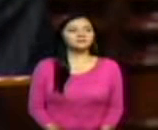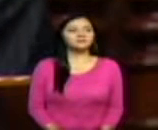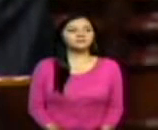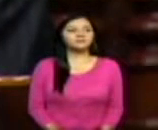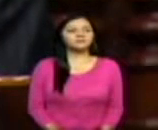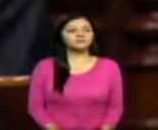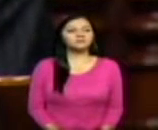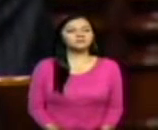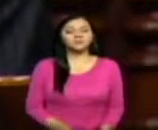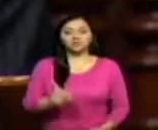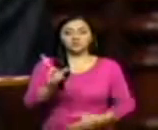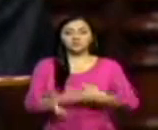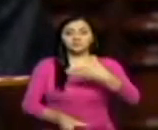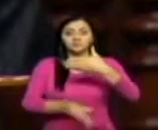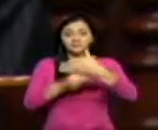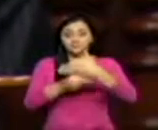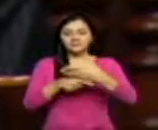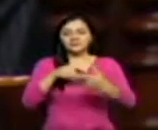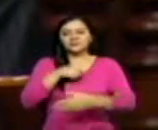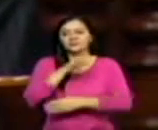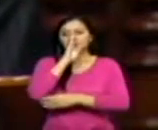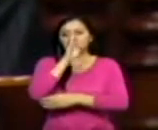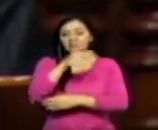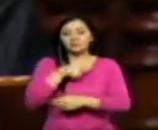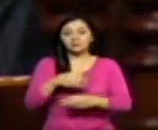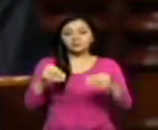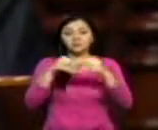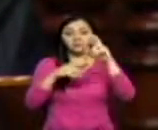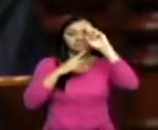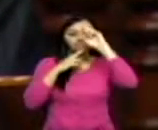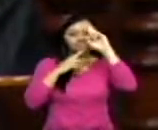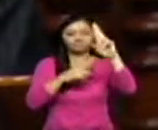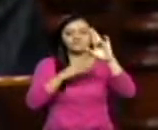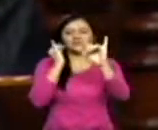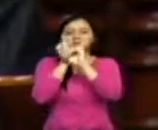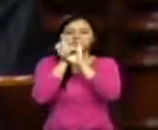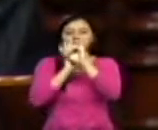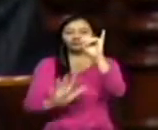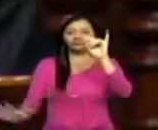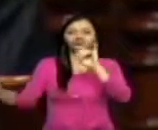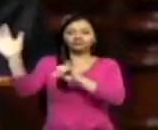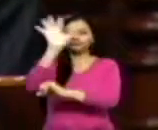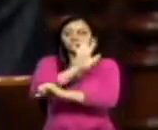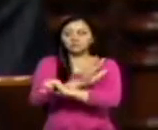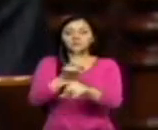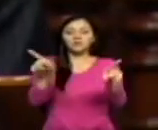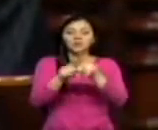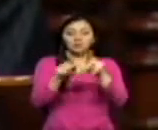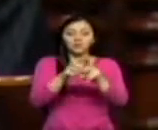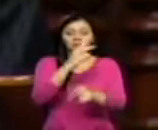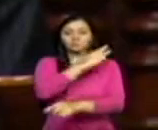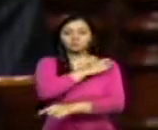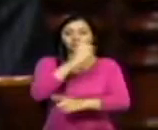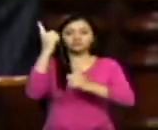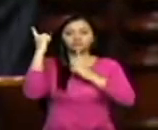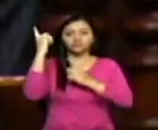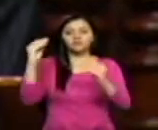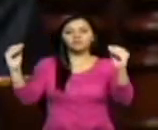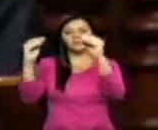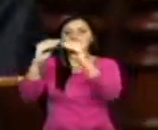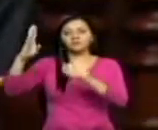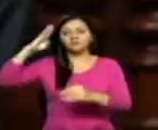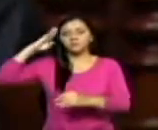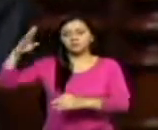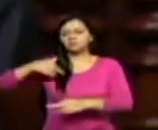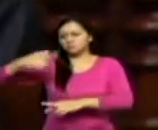Debo agregar que siempre respetaremos la institucionalidad tanto de las fuerzas policiales como